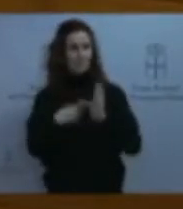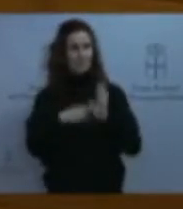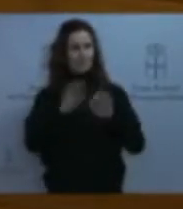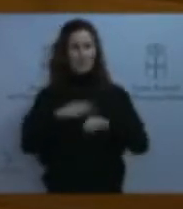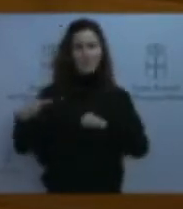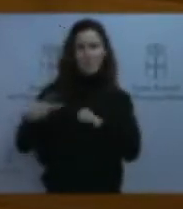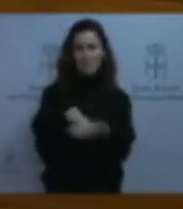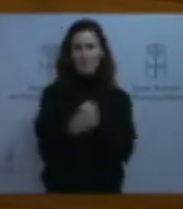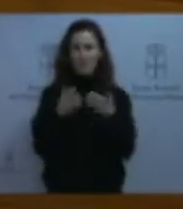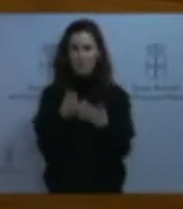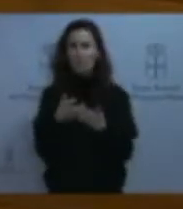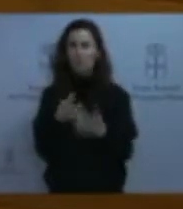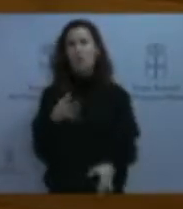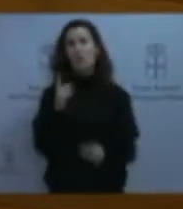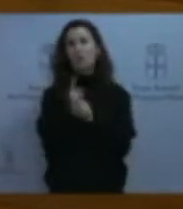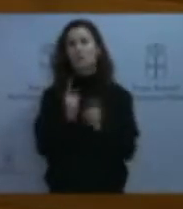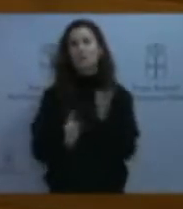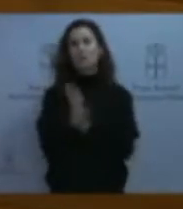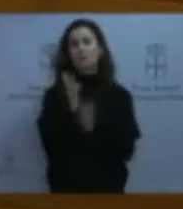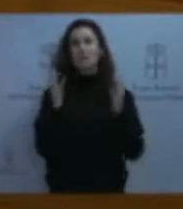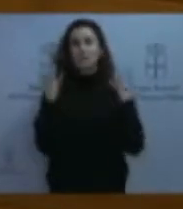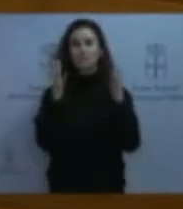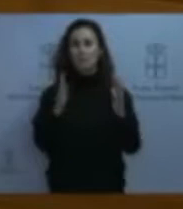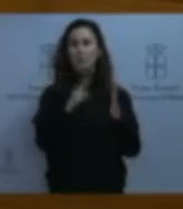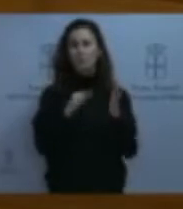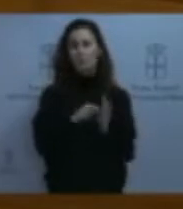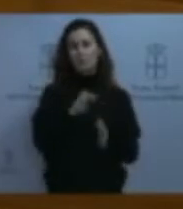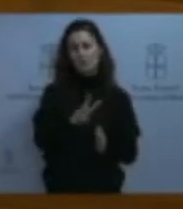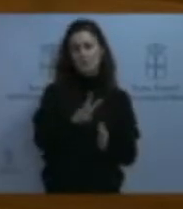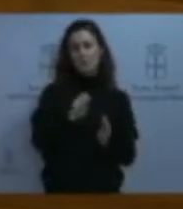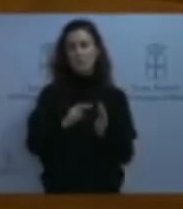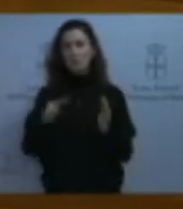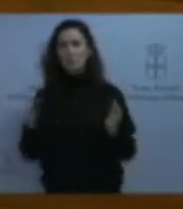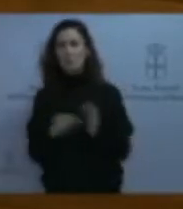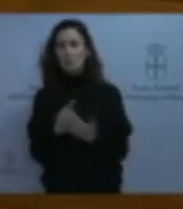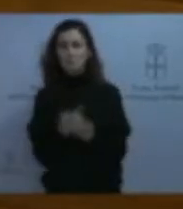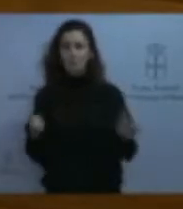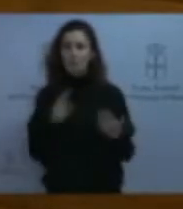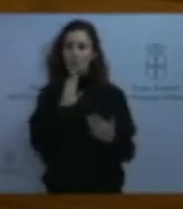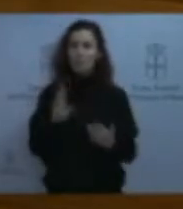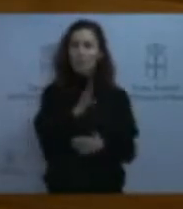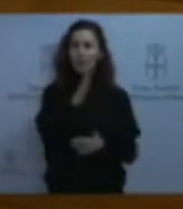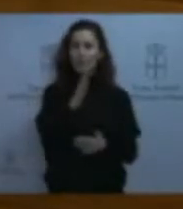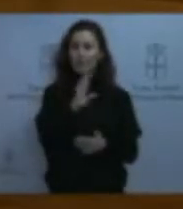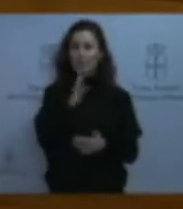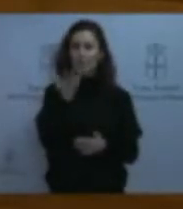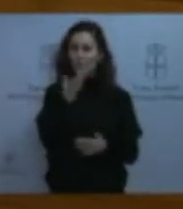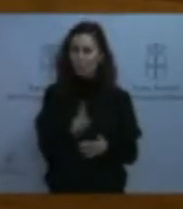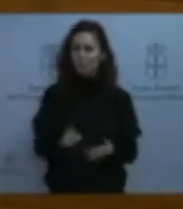y lucha contra los incendios forestales en Asturias 2013-2016. Parece que existe y parece que ustedes la critican. A mí me gustaría